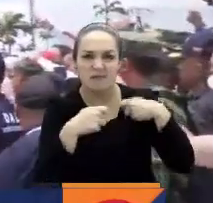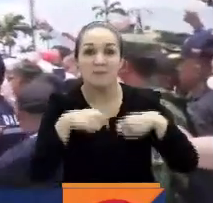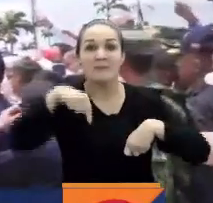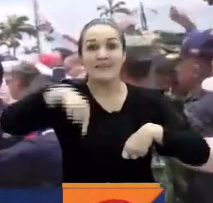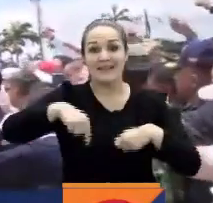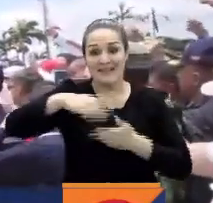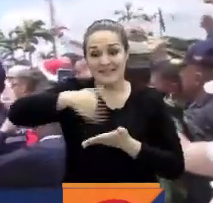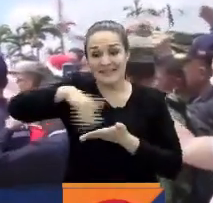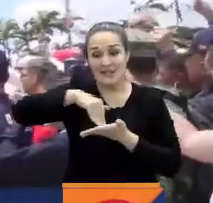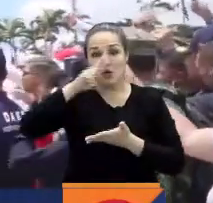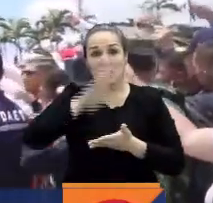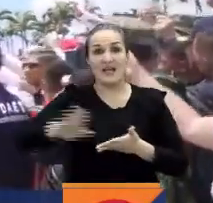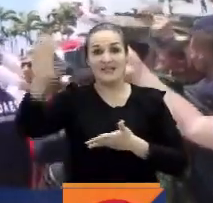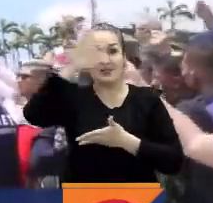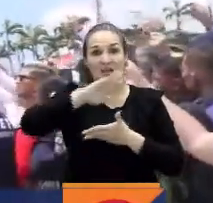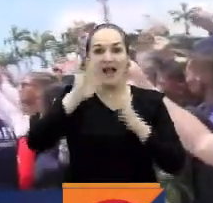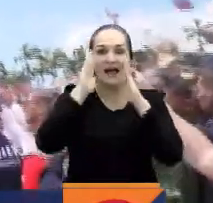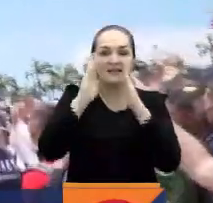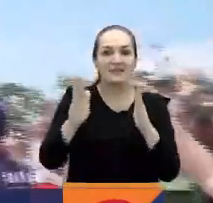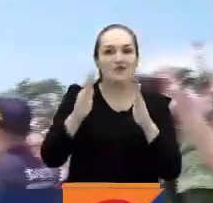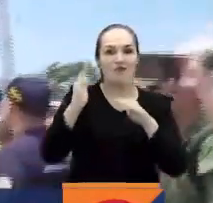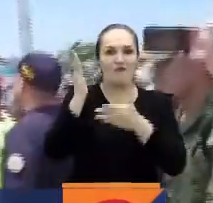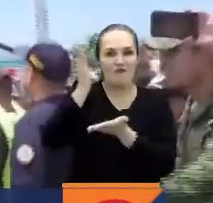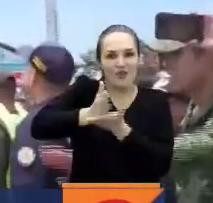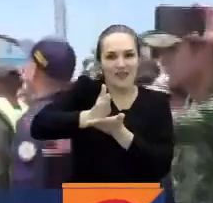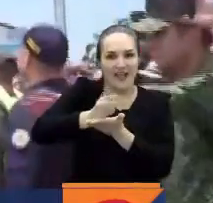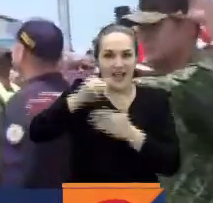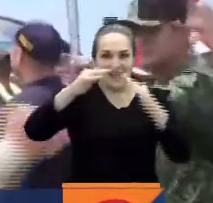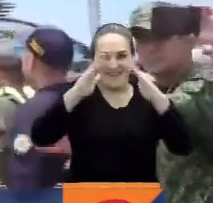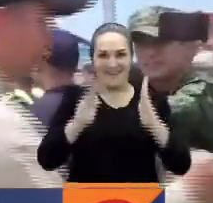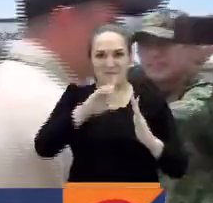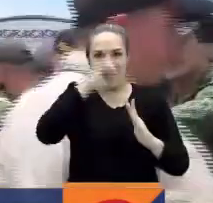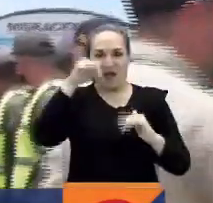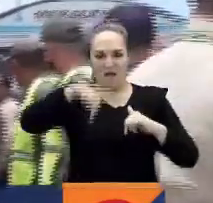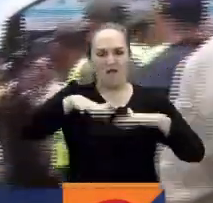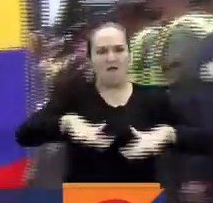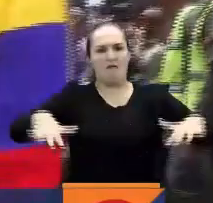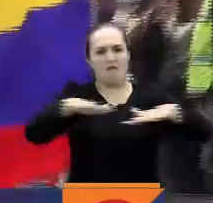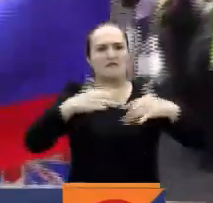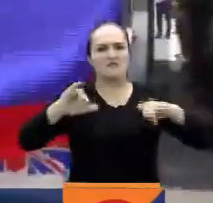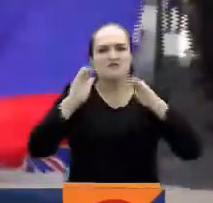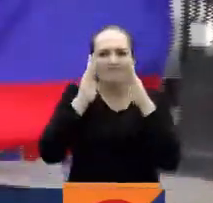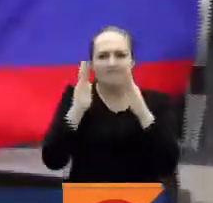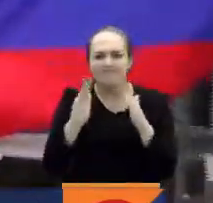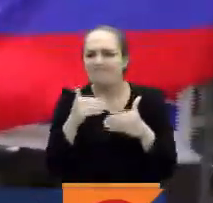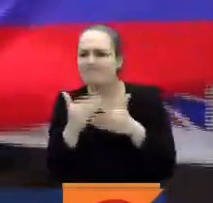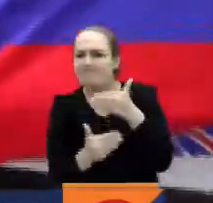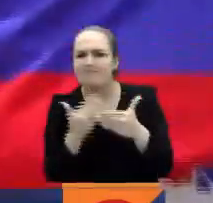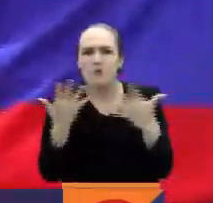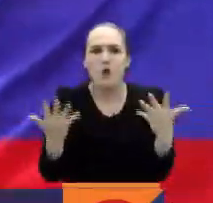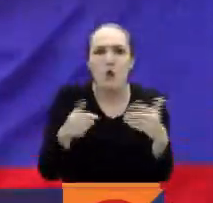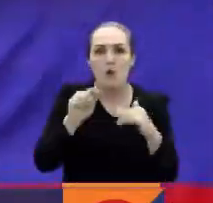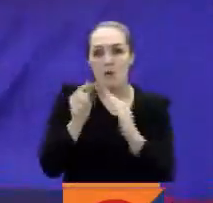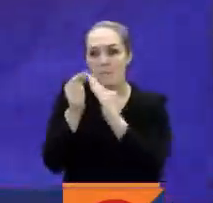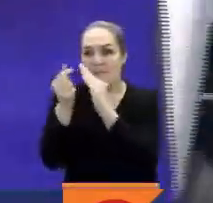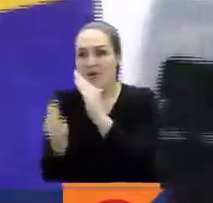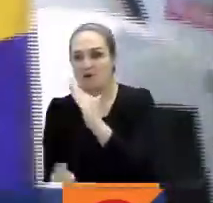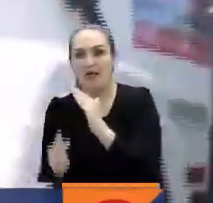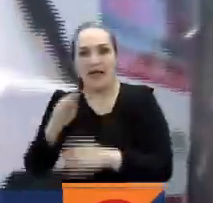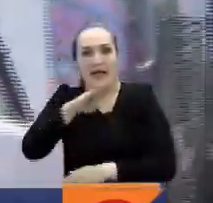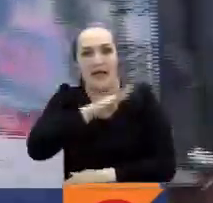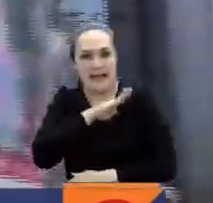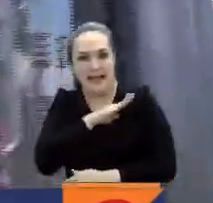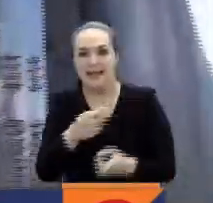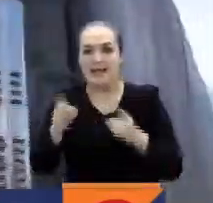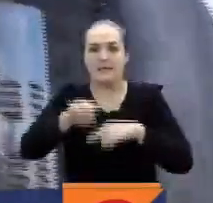Atención de Frontera, ya están todos expectantes, los integrantes del gobierno local aquí de Villa del Rosario, de la alcaldía